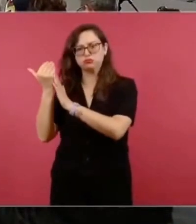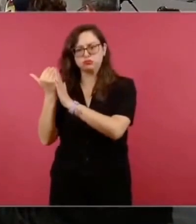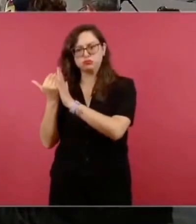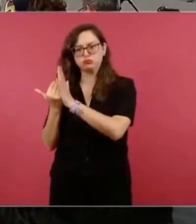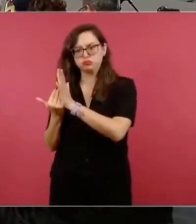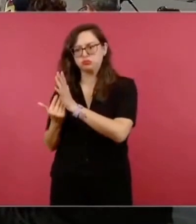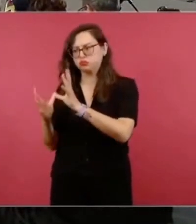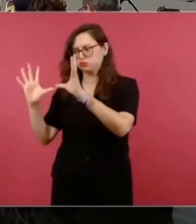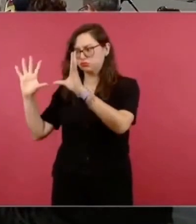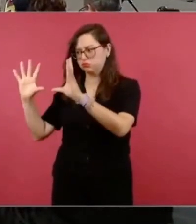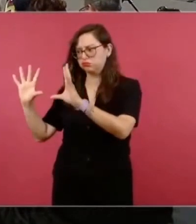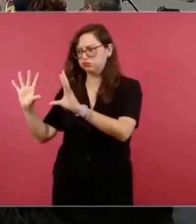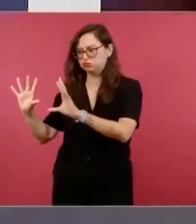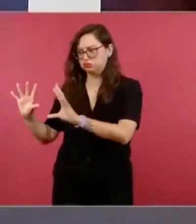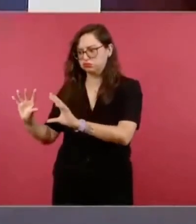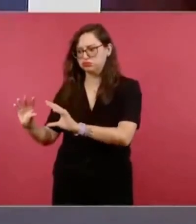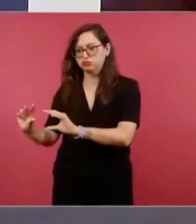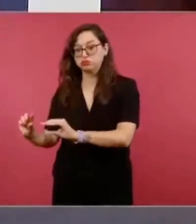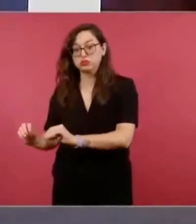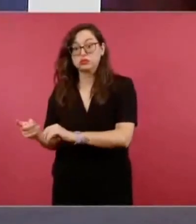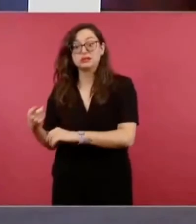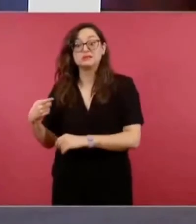Pero todo.